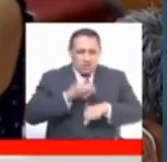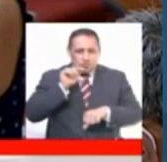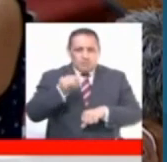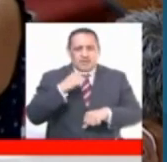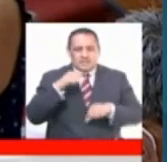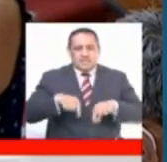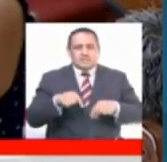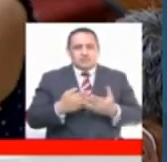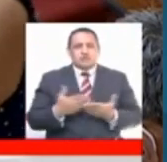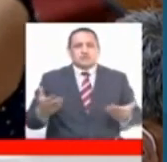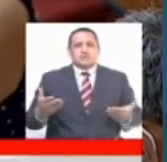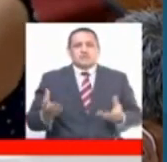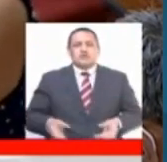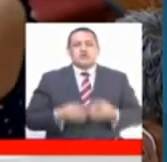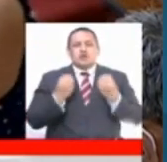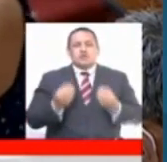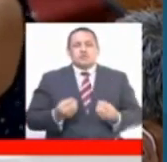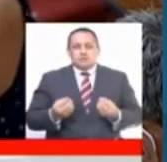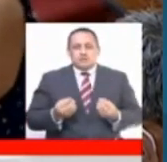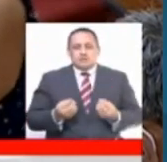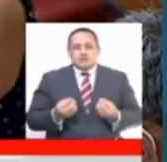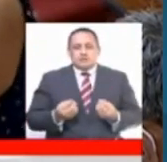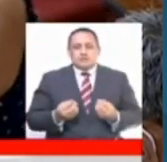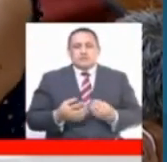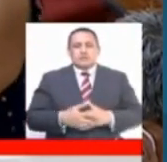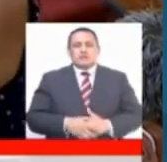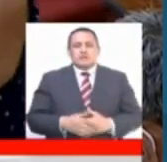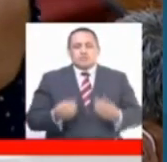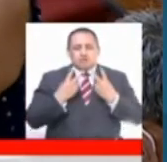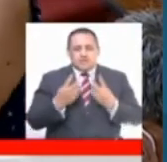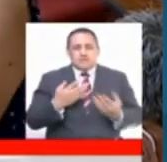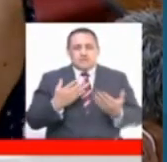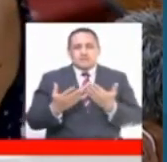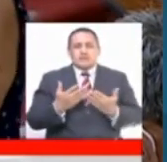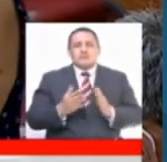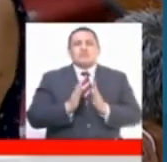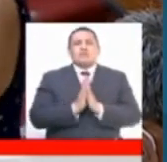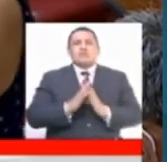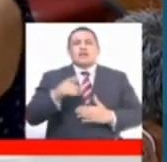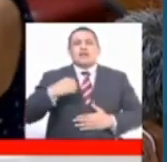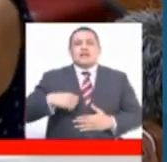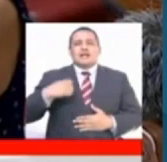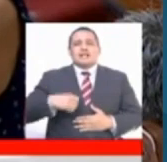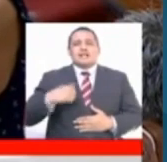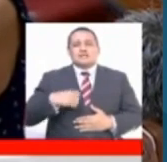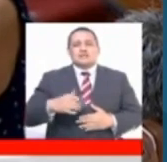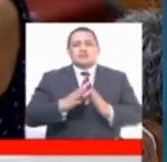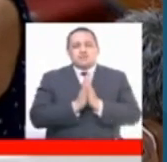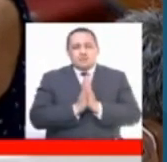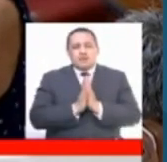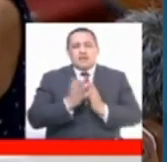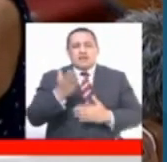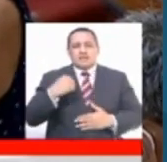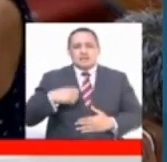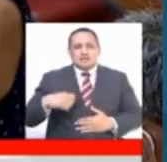municipalidades le preocupa? Mire, Lo que está pasando es que han presentado un